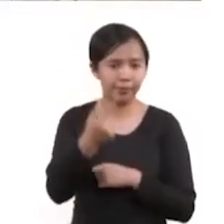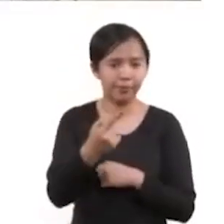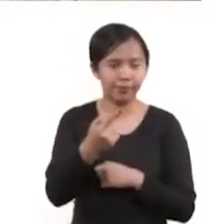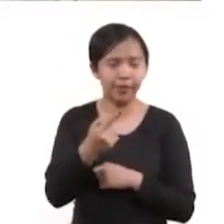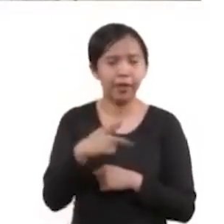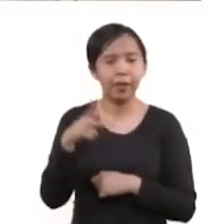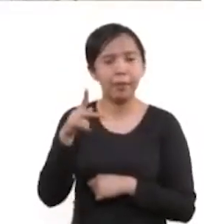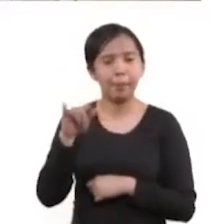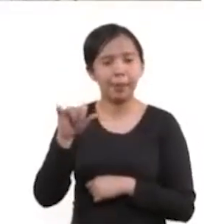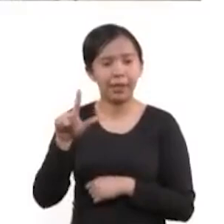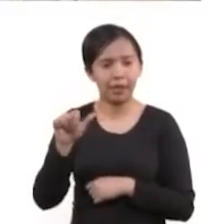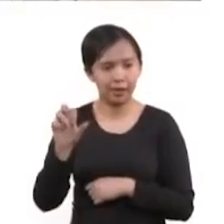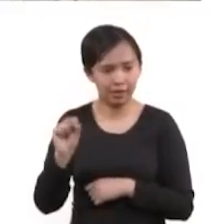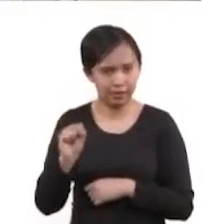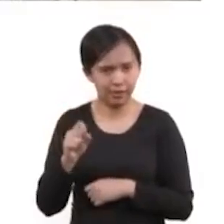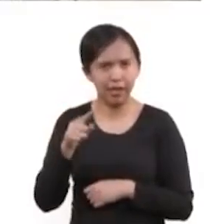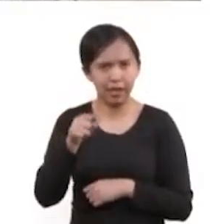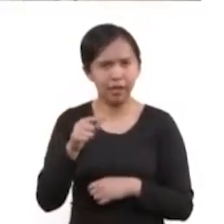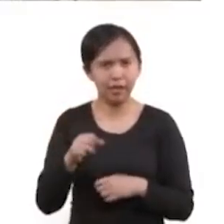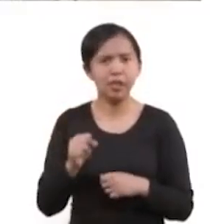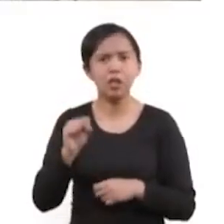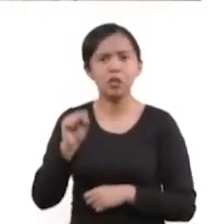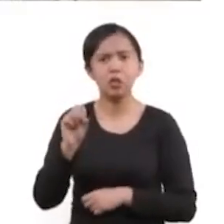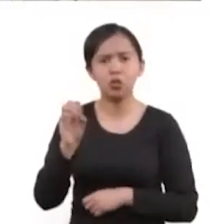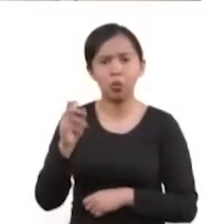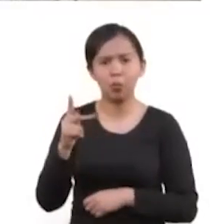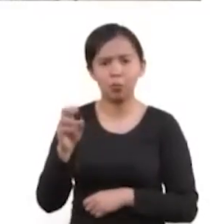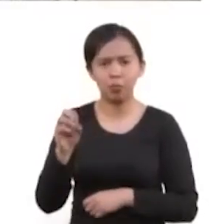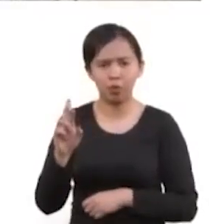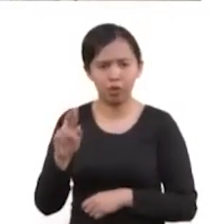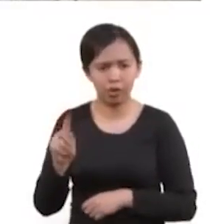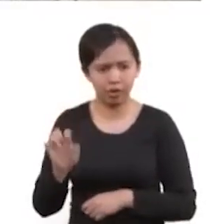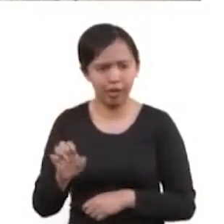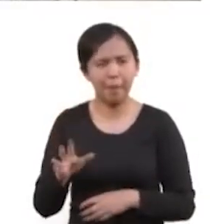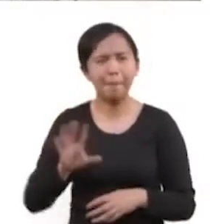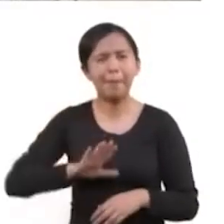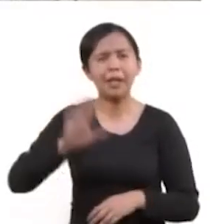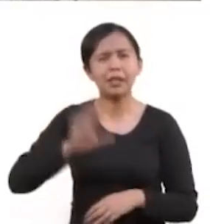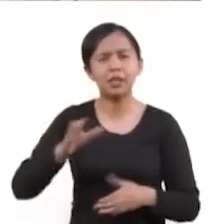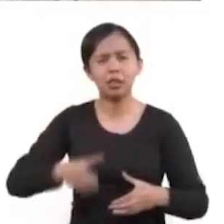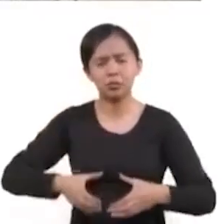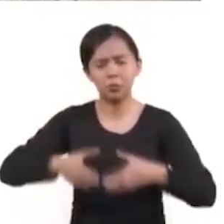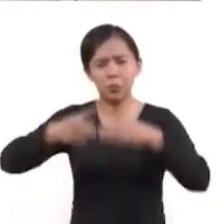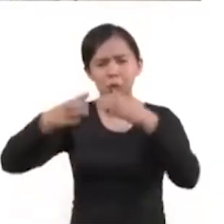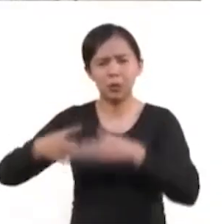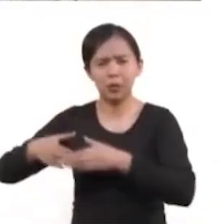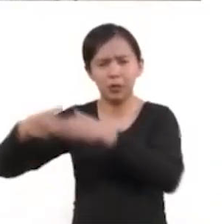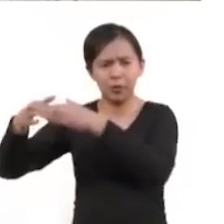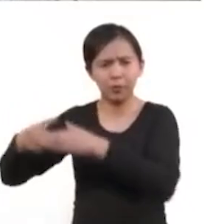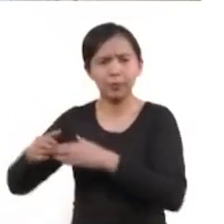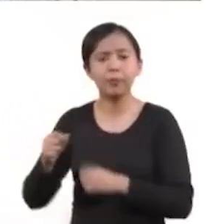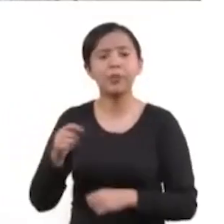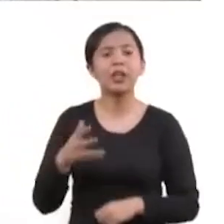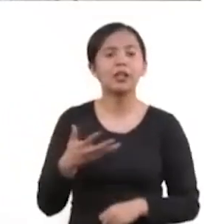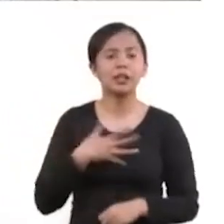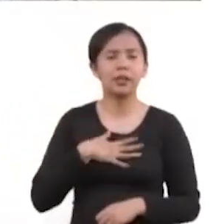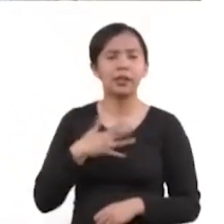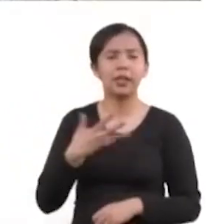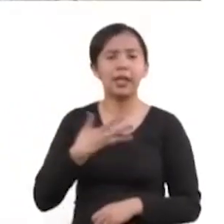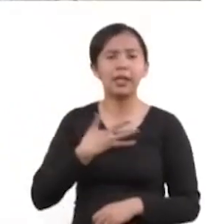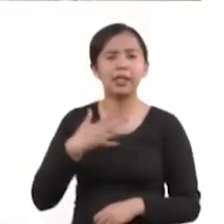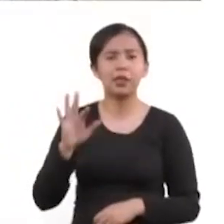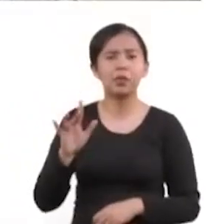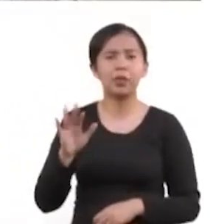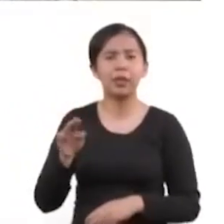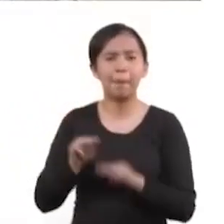es decir, el soporte de la cimentación, que son como columnas, van a 50 metros de profundidad, están apoyadas en un